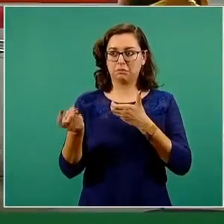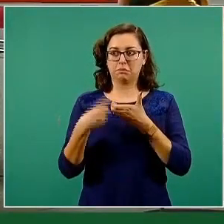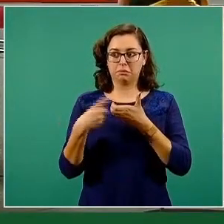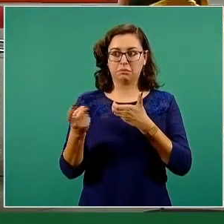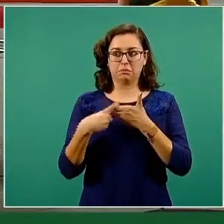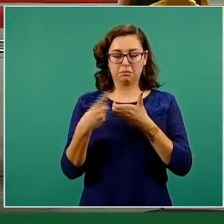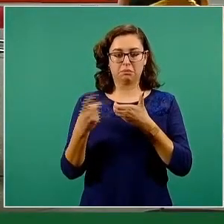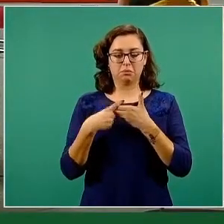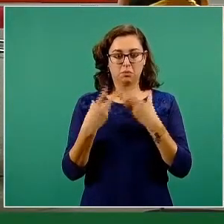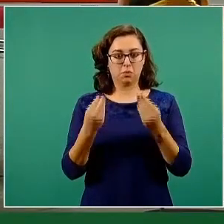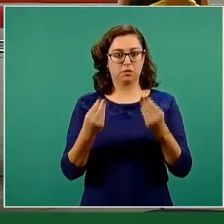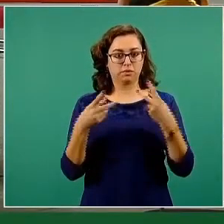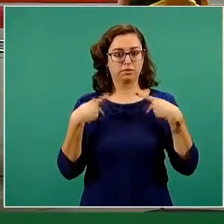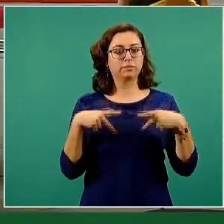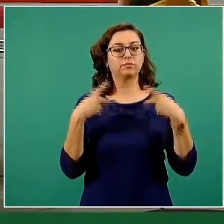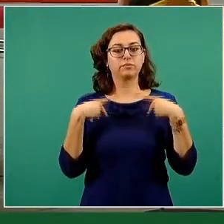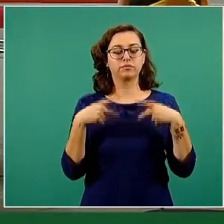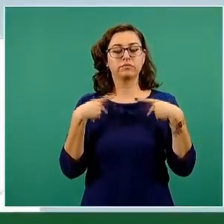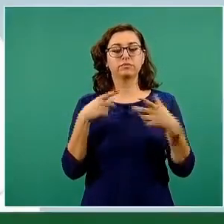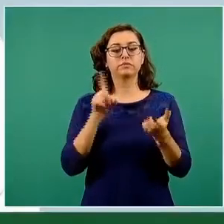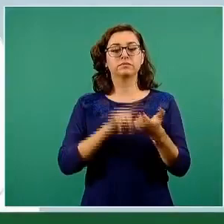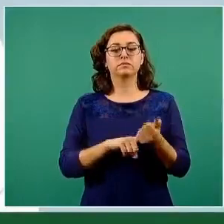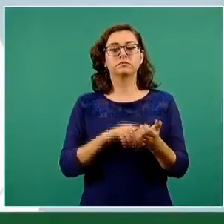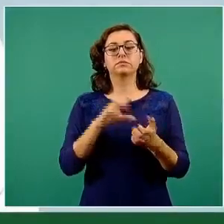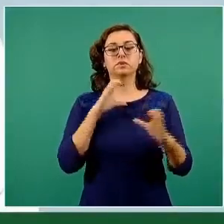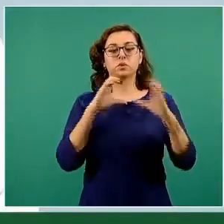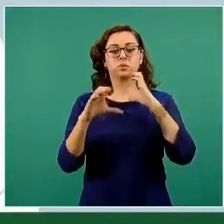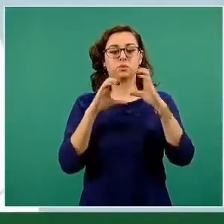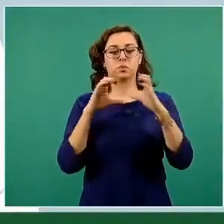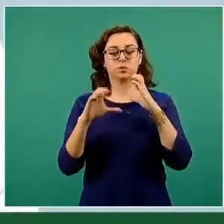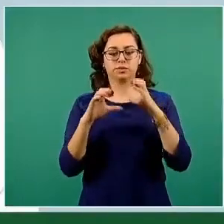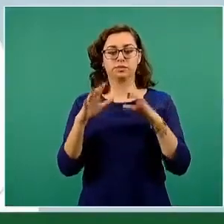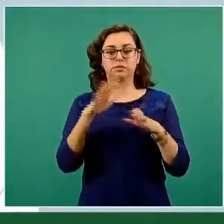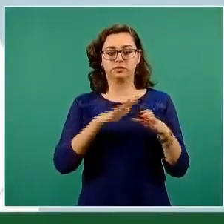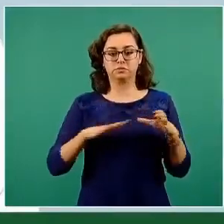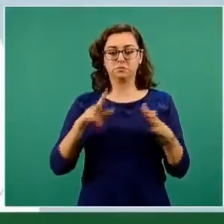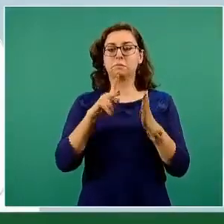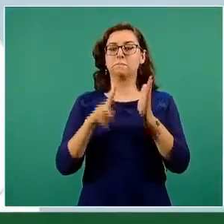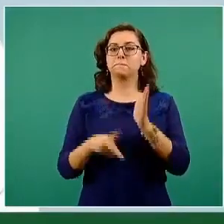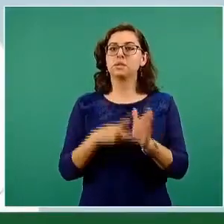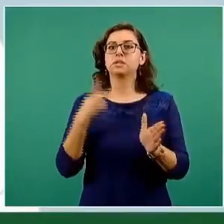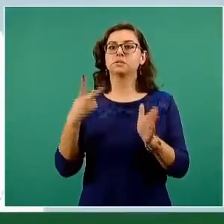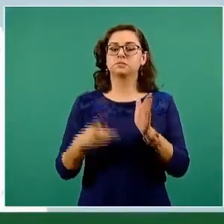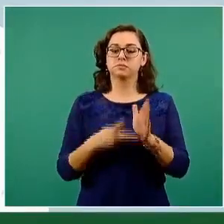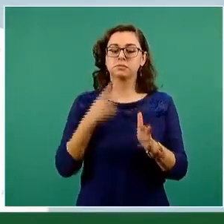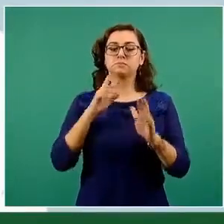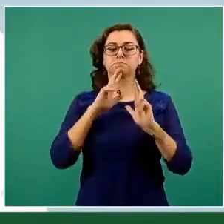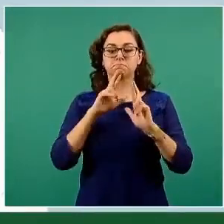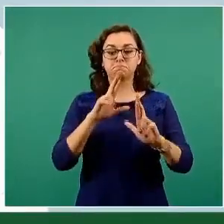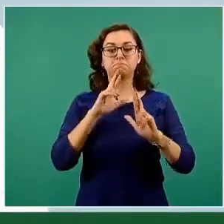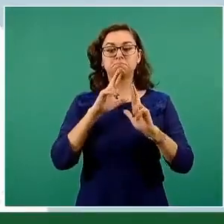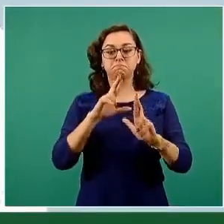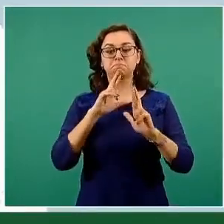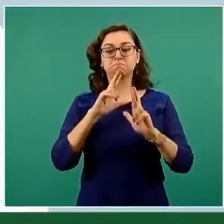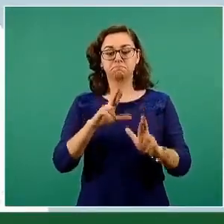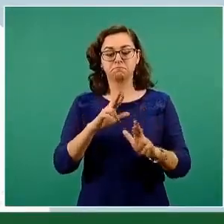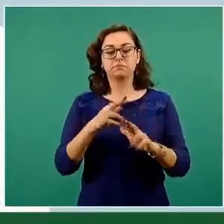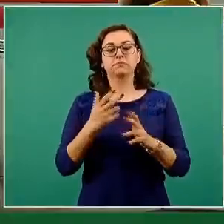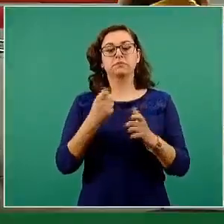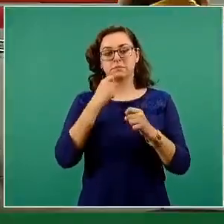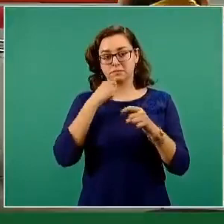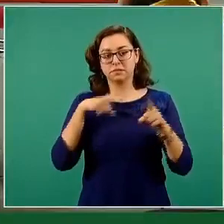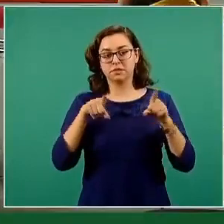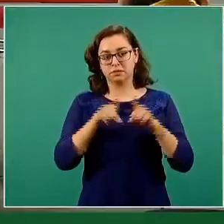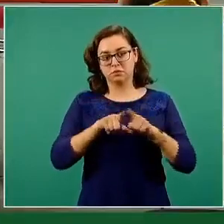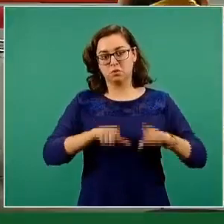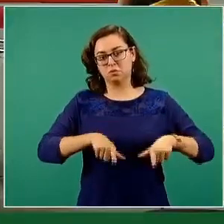que coordina la Dirección General de Comunicación Social y nos comparte preguntas frecuentes para dar respuestas y también alimentar